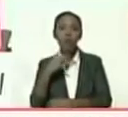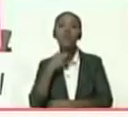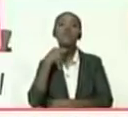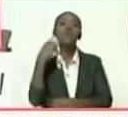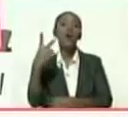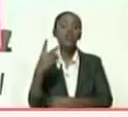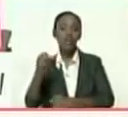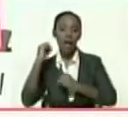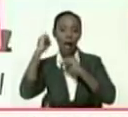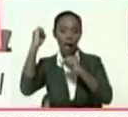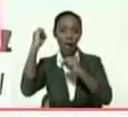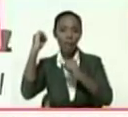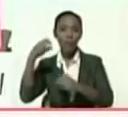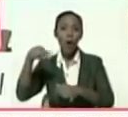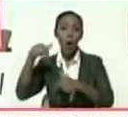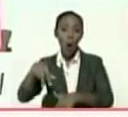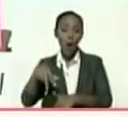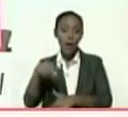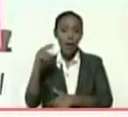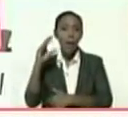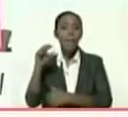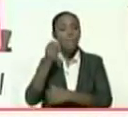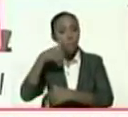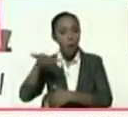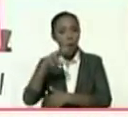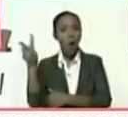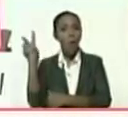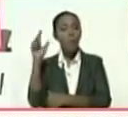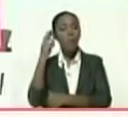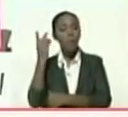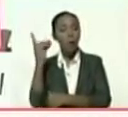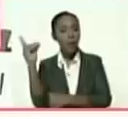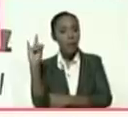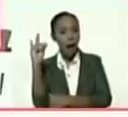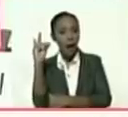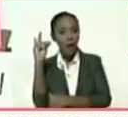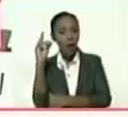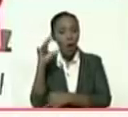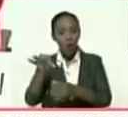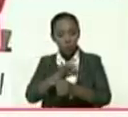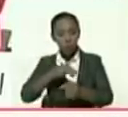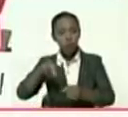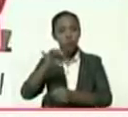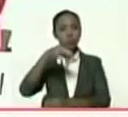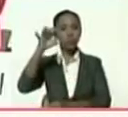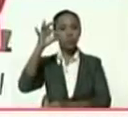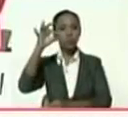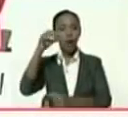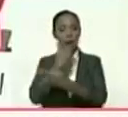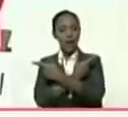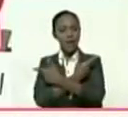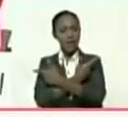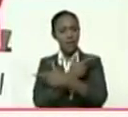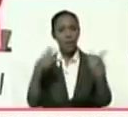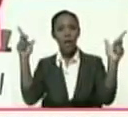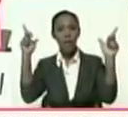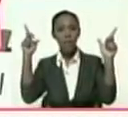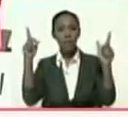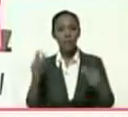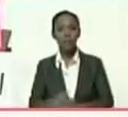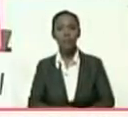levanta no solo su voz, sino que levanta su espíritu de libertad.